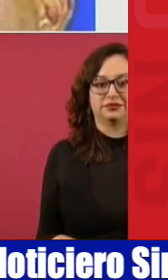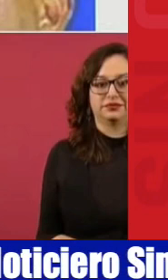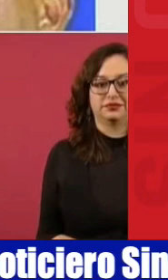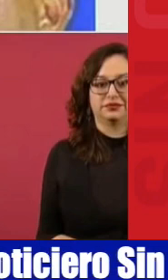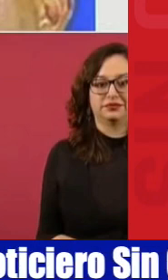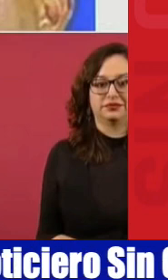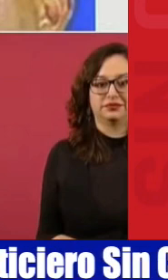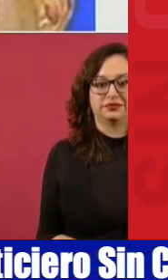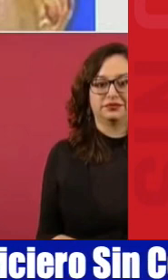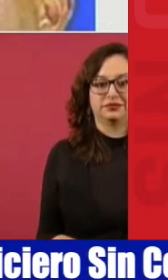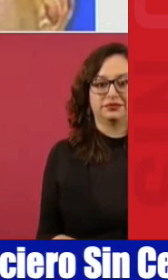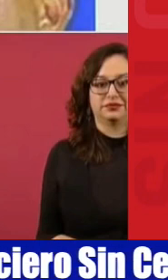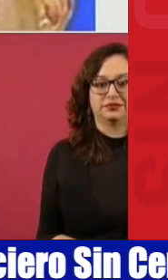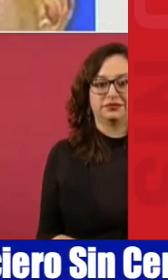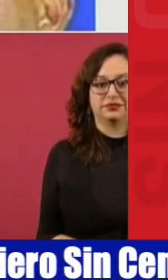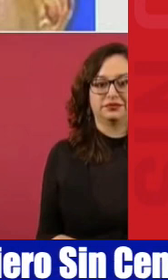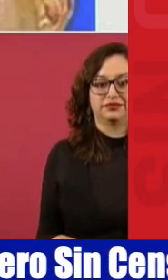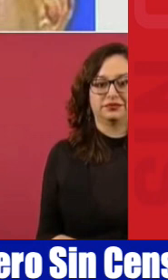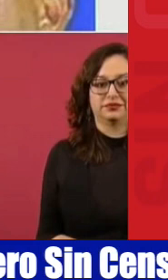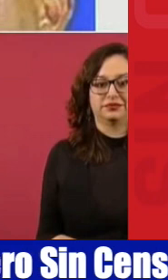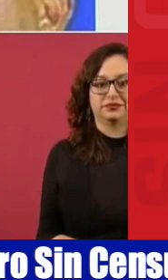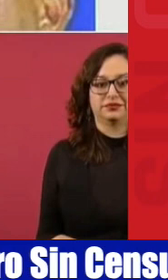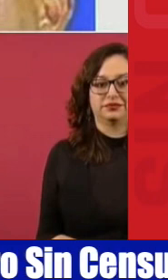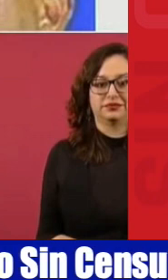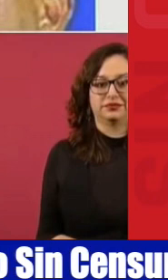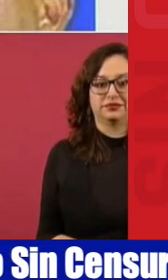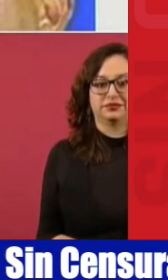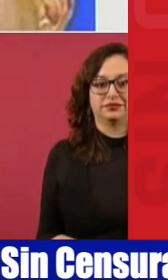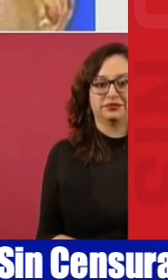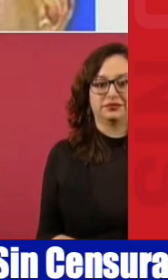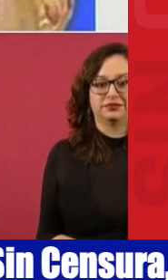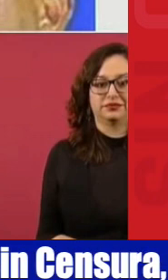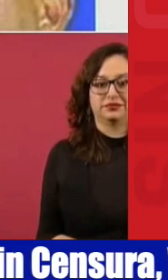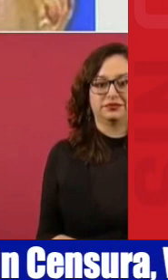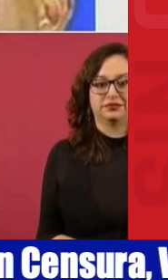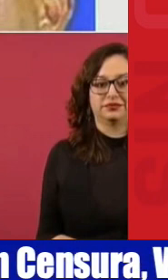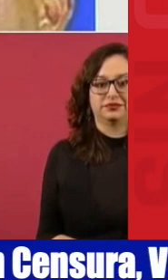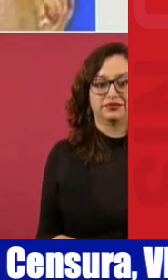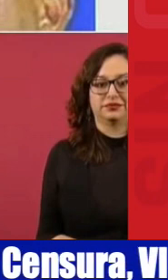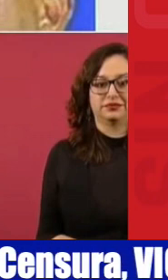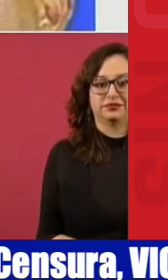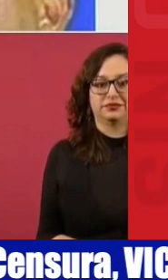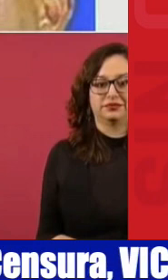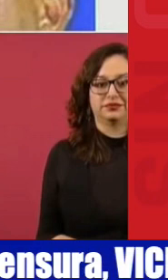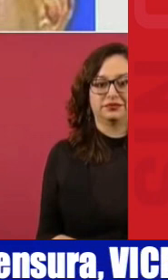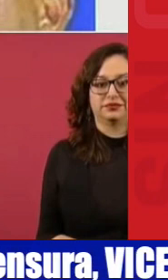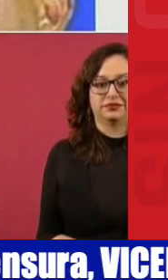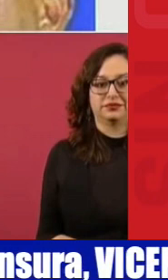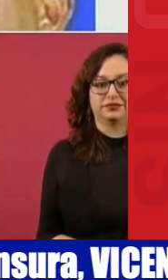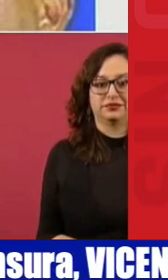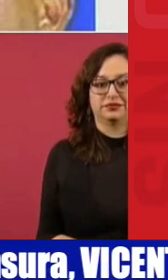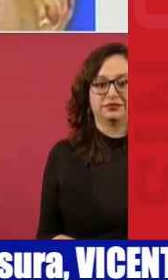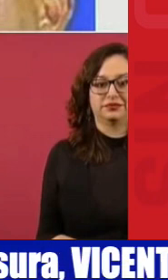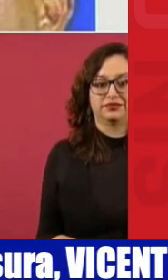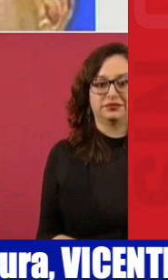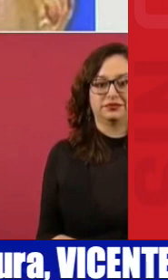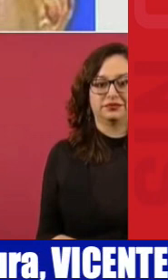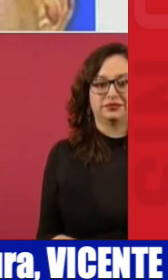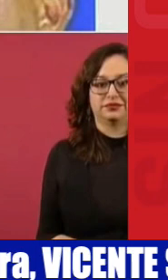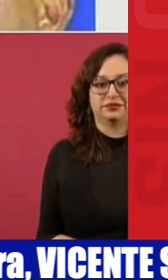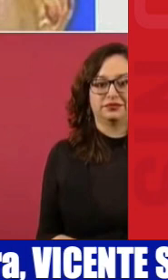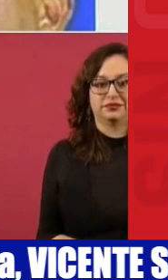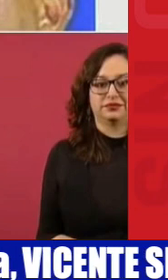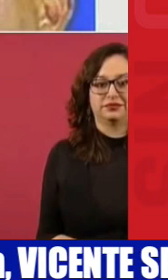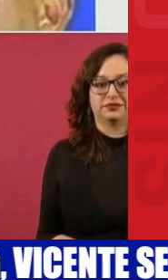una portada cuya cabeza decía, la estrategia soy yo, así como está apareciendo ahora en pantalla. En aquel entonces, en